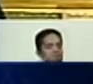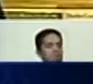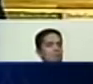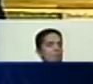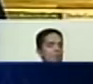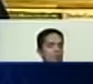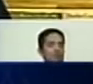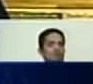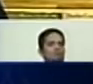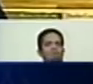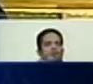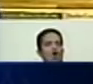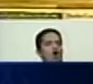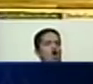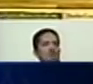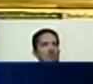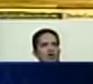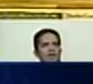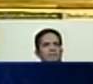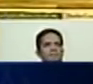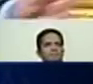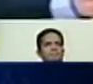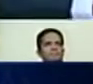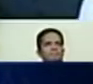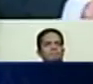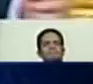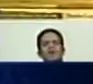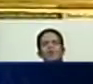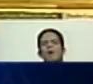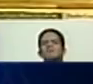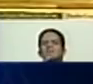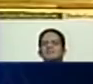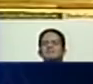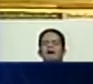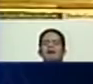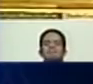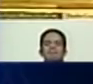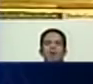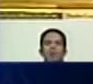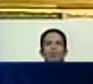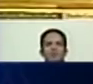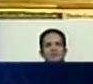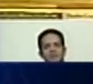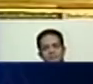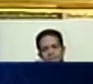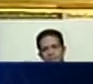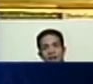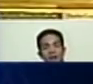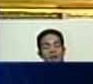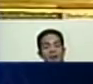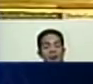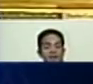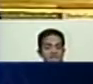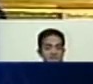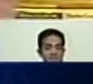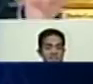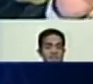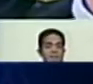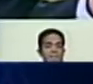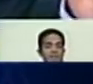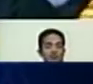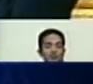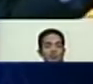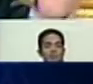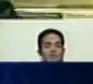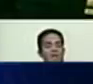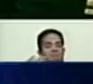no injerencia, como dicen en Estados Unidos. Aquí está el viceministro Carlos Ron, el viceministro para América del Norte, quien